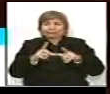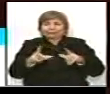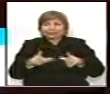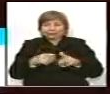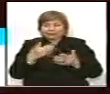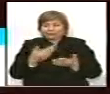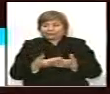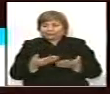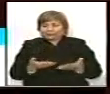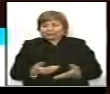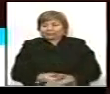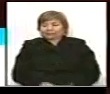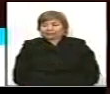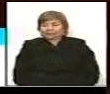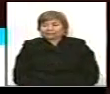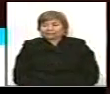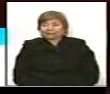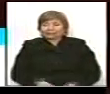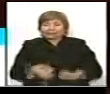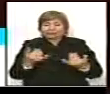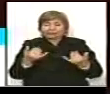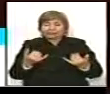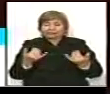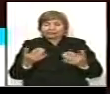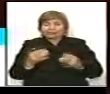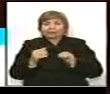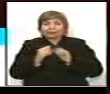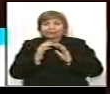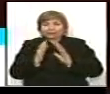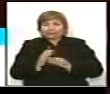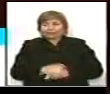llegar? Para hoy en día.